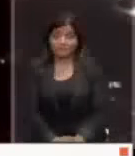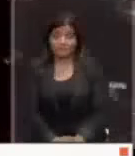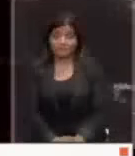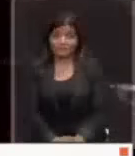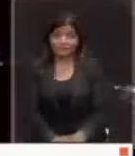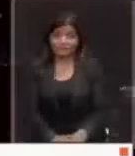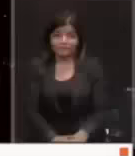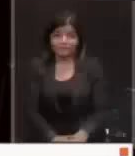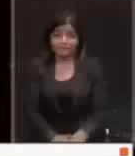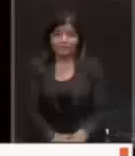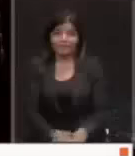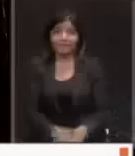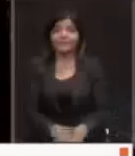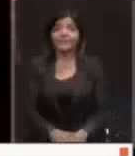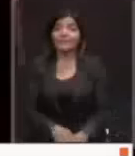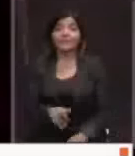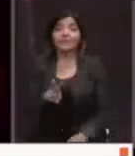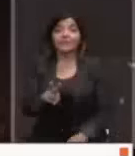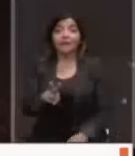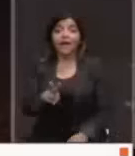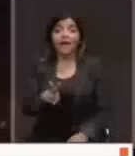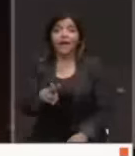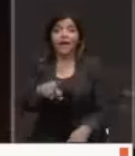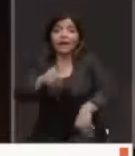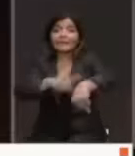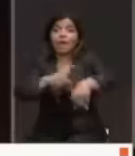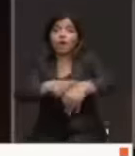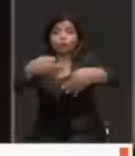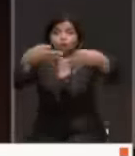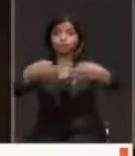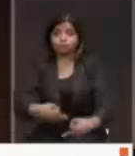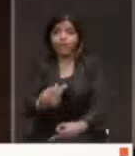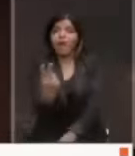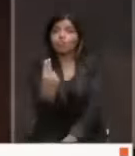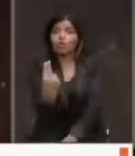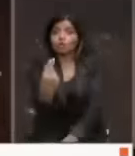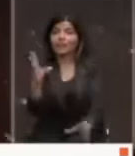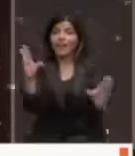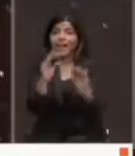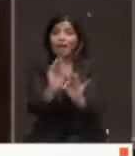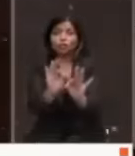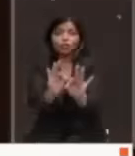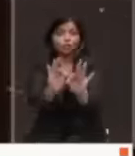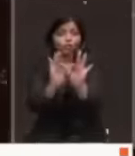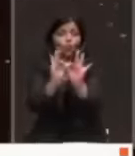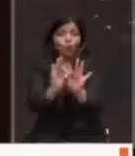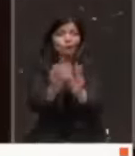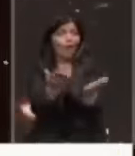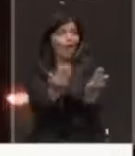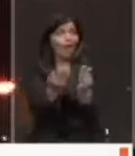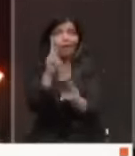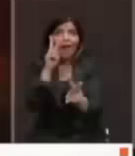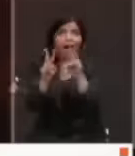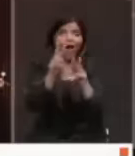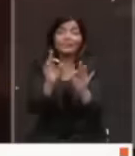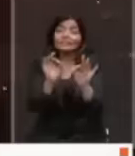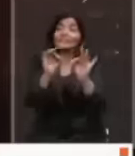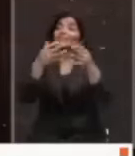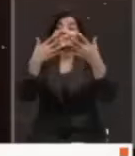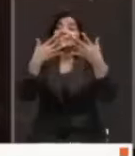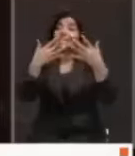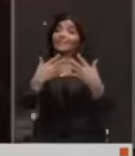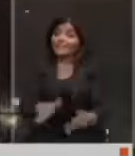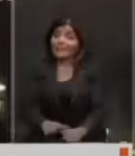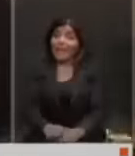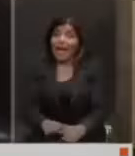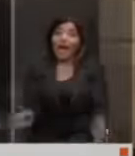impresionante el reloj marcaba las 12 de la noche y el momento culmine tan esperado al fin había llegado el cierre de